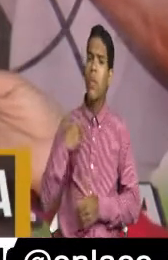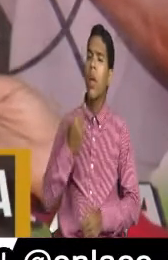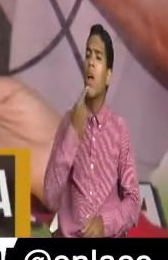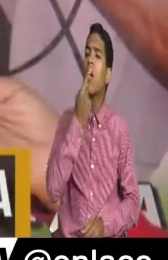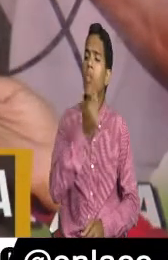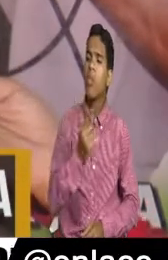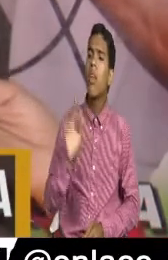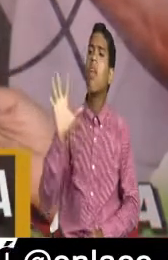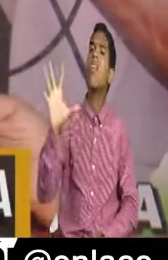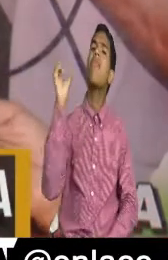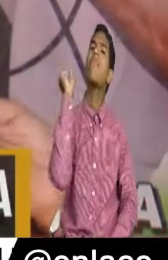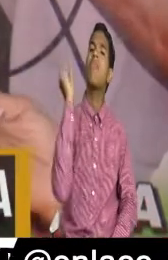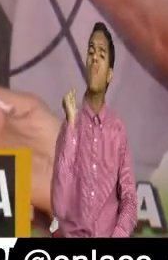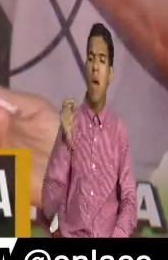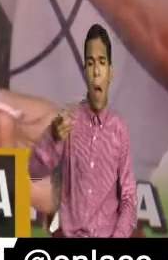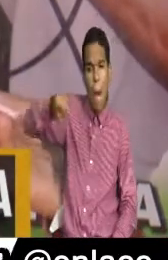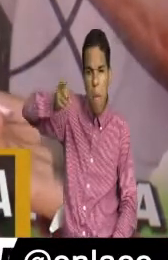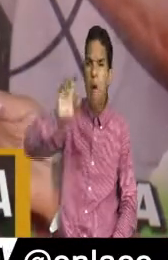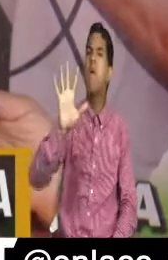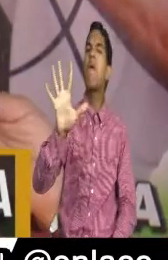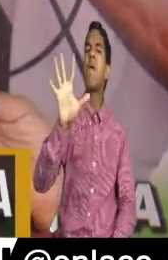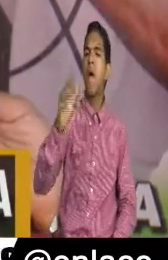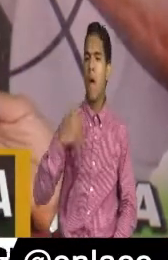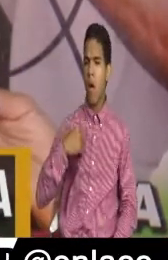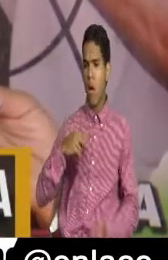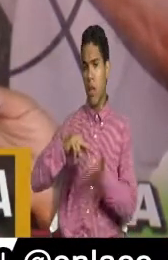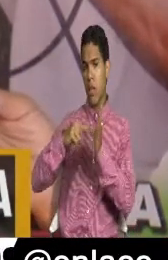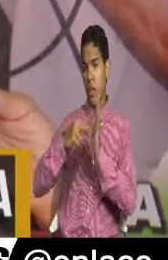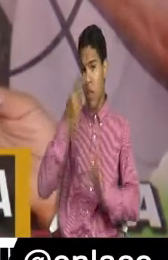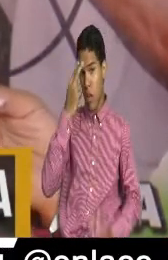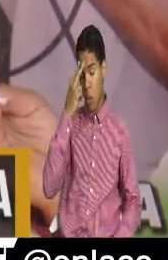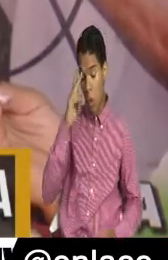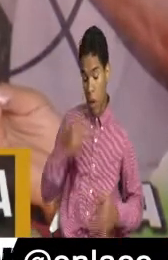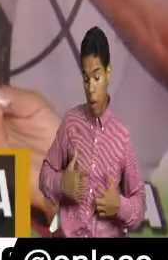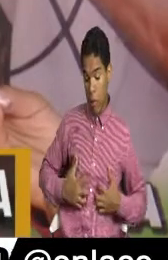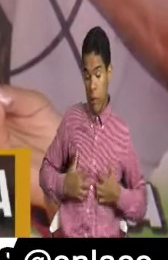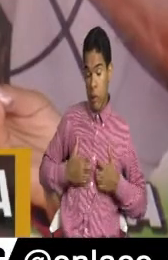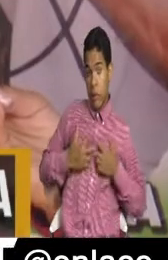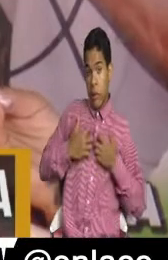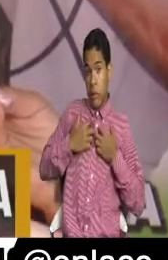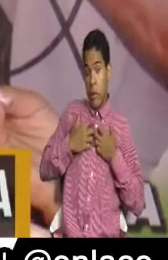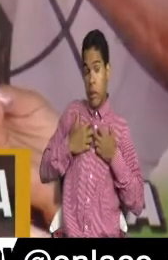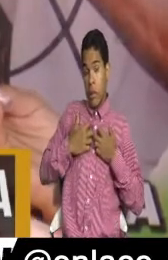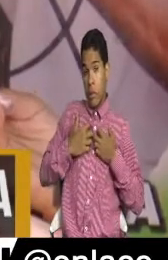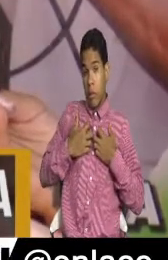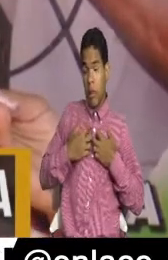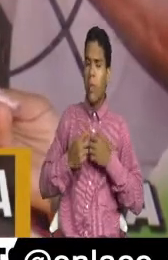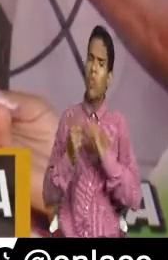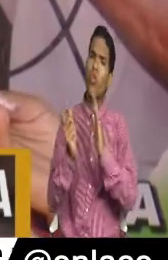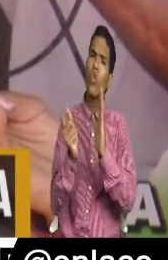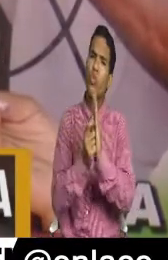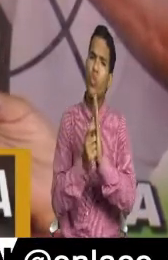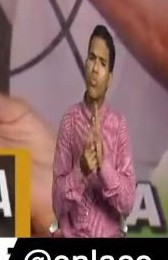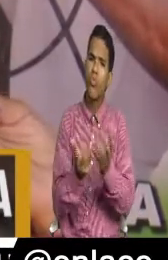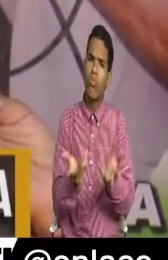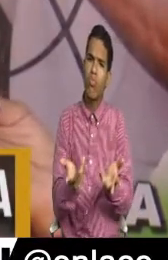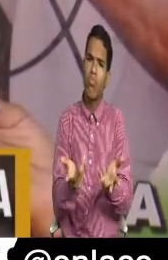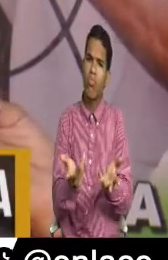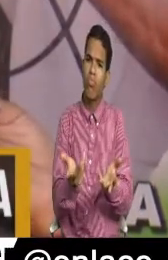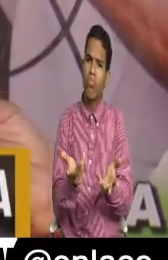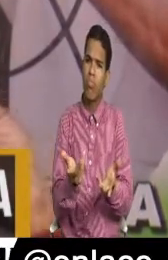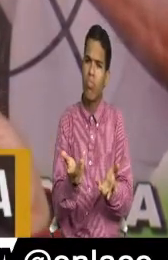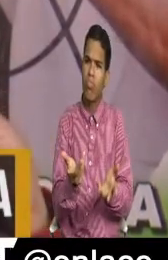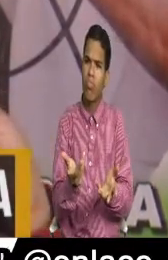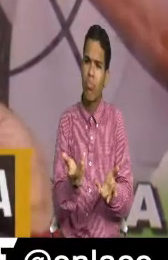te van a matar, sí, lógico que uno siente miedo, pero al mismo tiempo uno tiene como